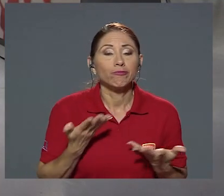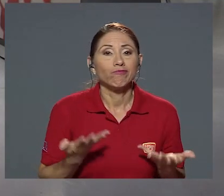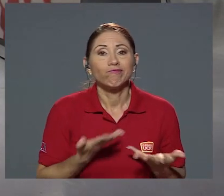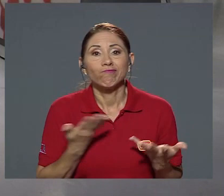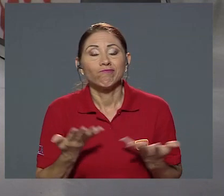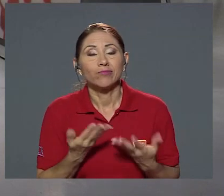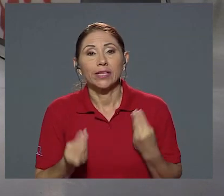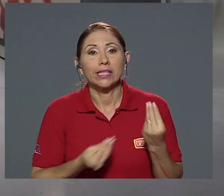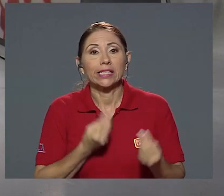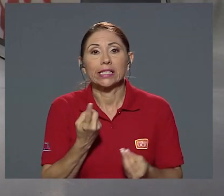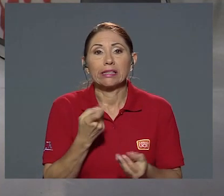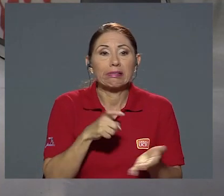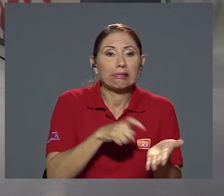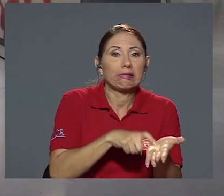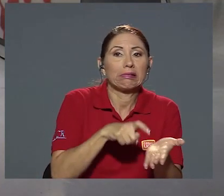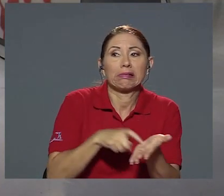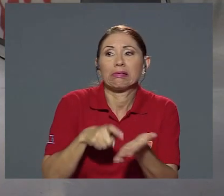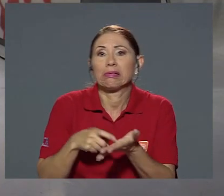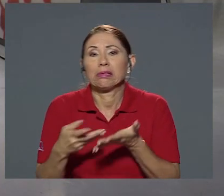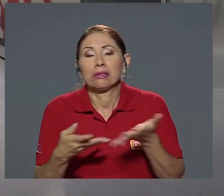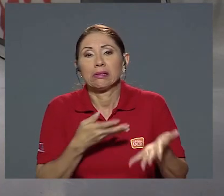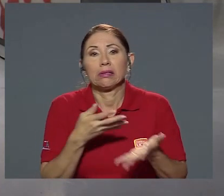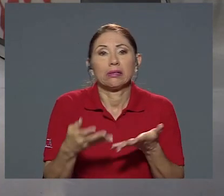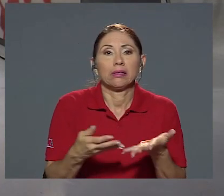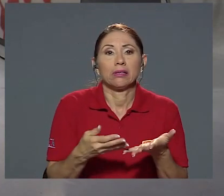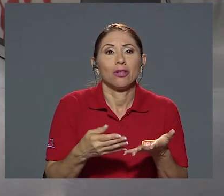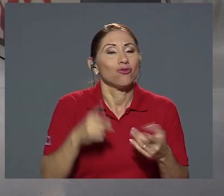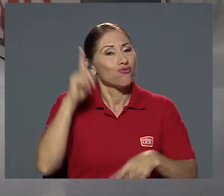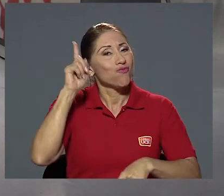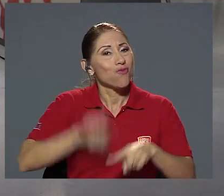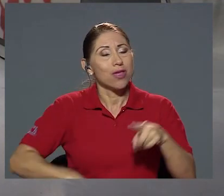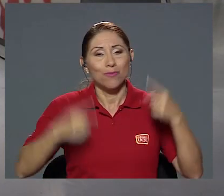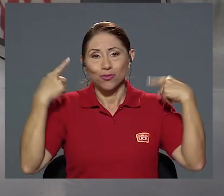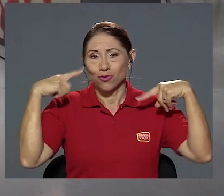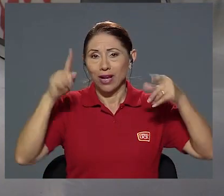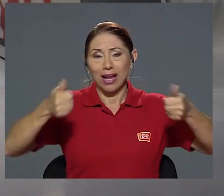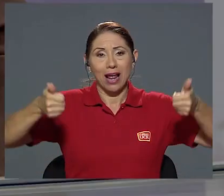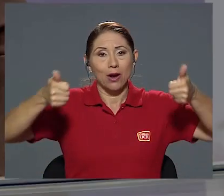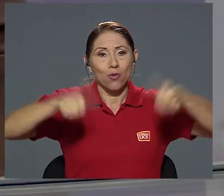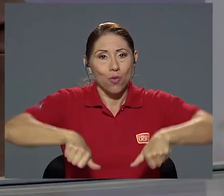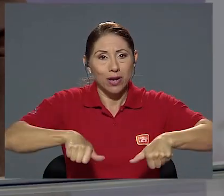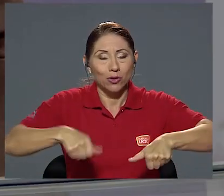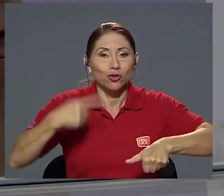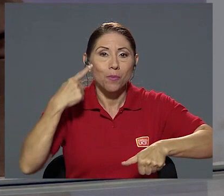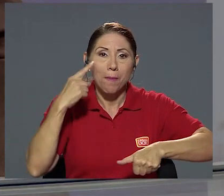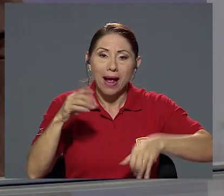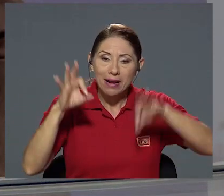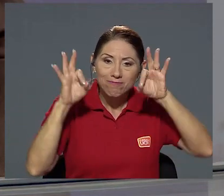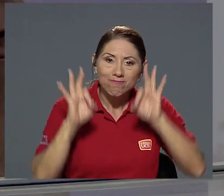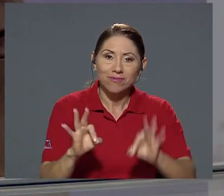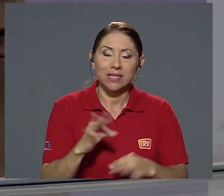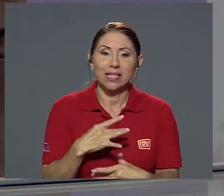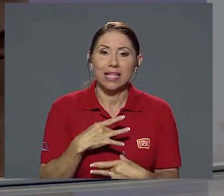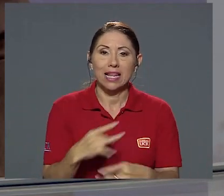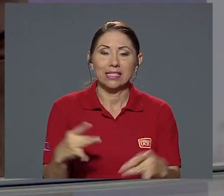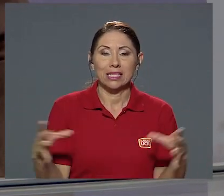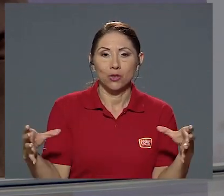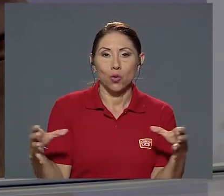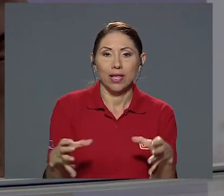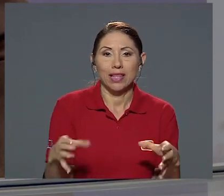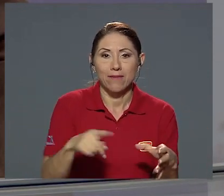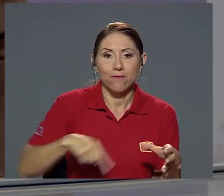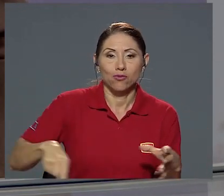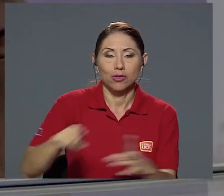lograr acuerdos que pongan en la base los intereses colectivos que tenemos como sociedad. Y creo que eso